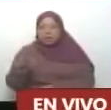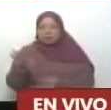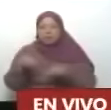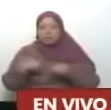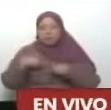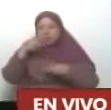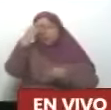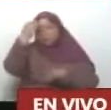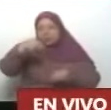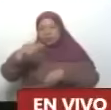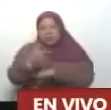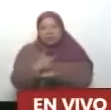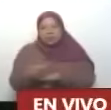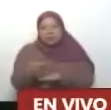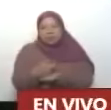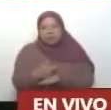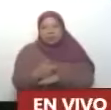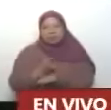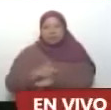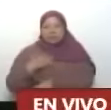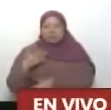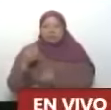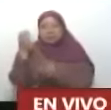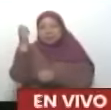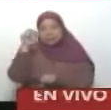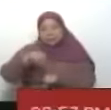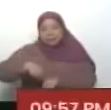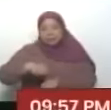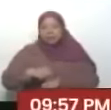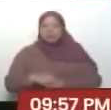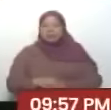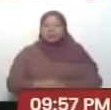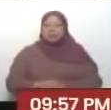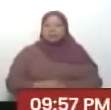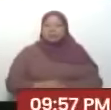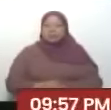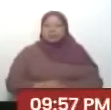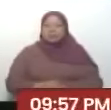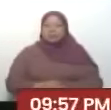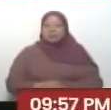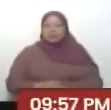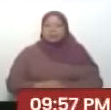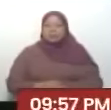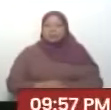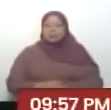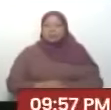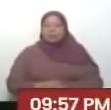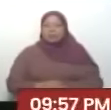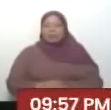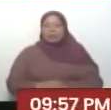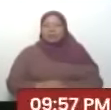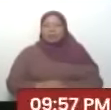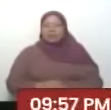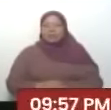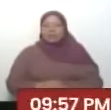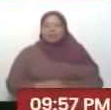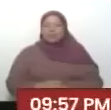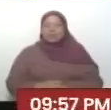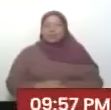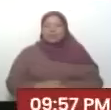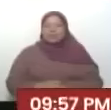coincidían con el gobierno. ¿Qué te parece? ¿Te acuerdas? Ajá. En esa época. De aquellas épocas. Claro que nos recordamos.